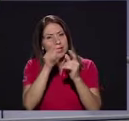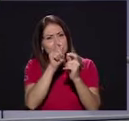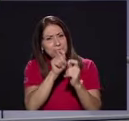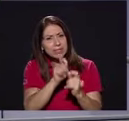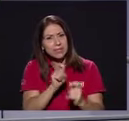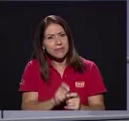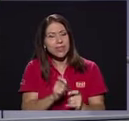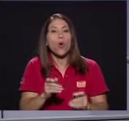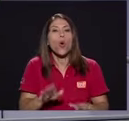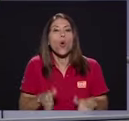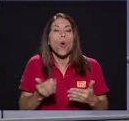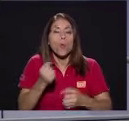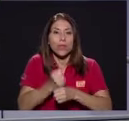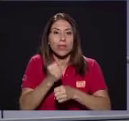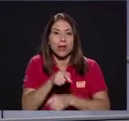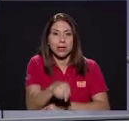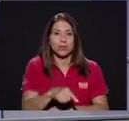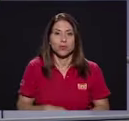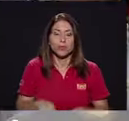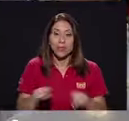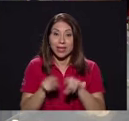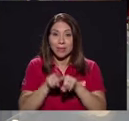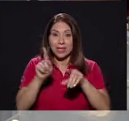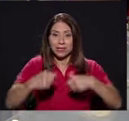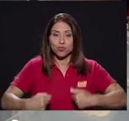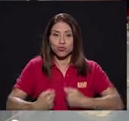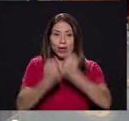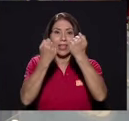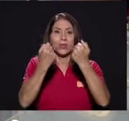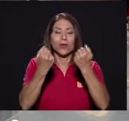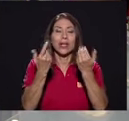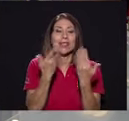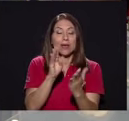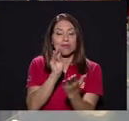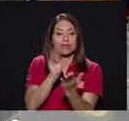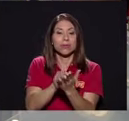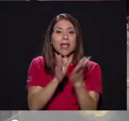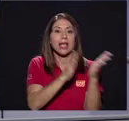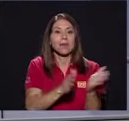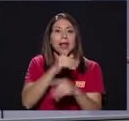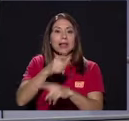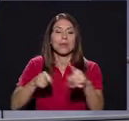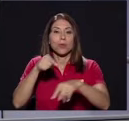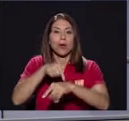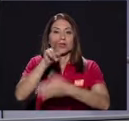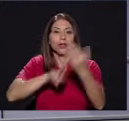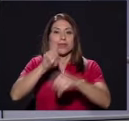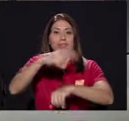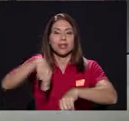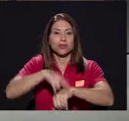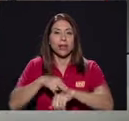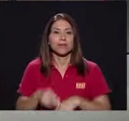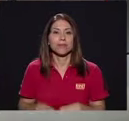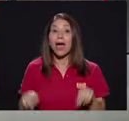específico de cómo queremos nosotros trabajar esto, que además es un reto que está planteado en el plan de mediano plazo vigente de la Universidad Nacional. Y